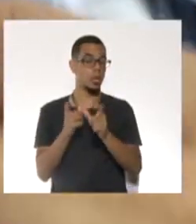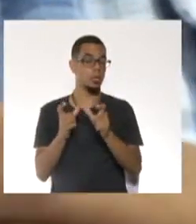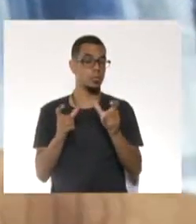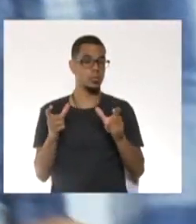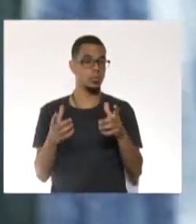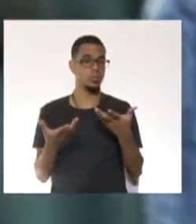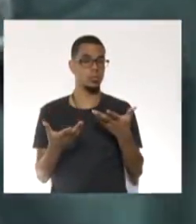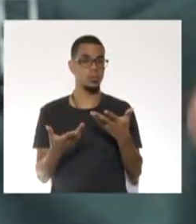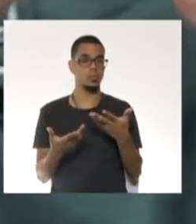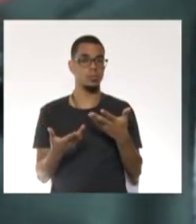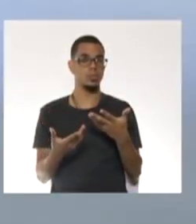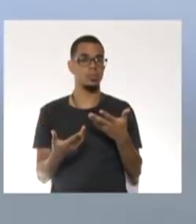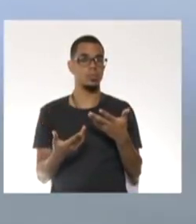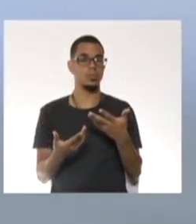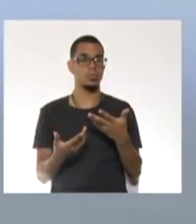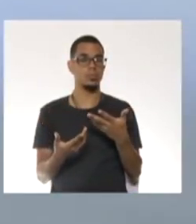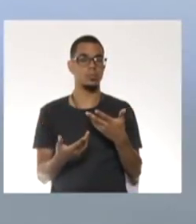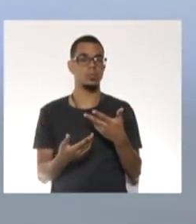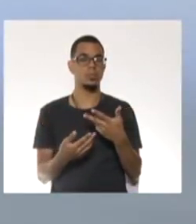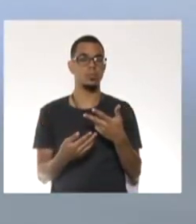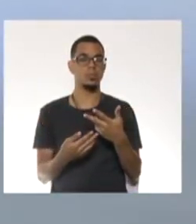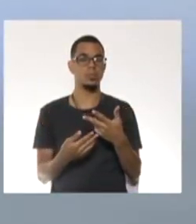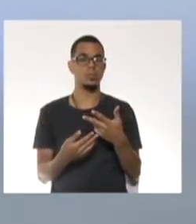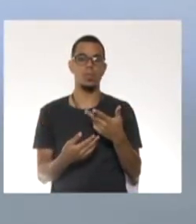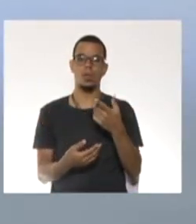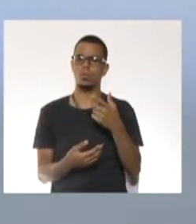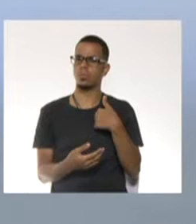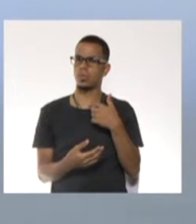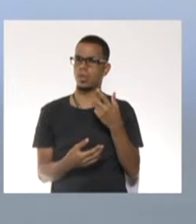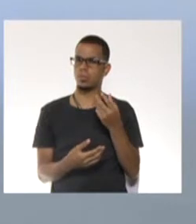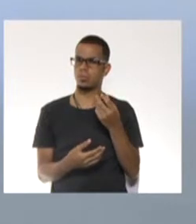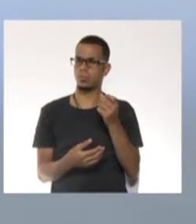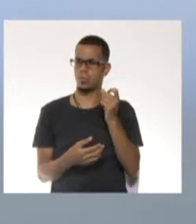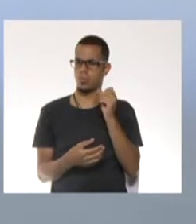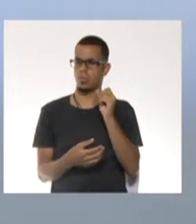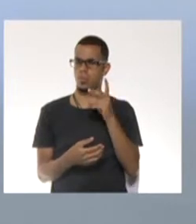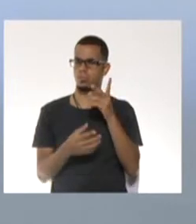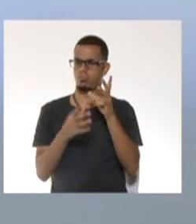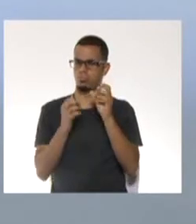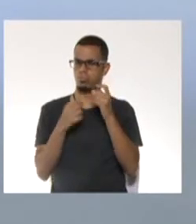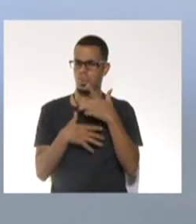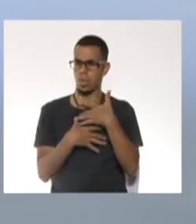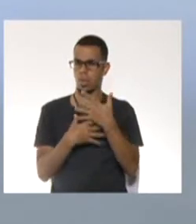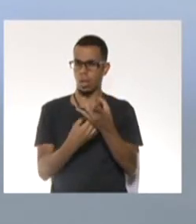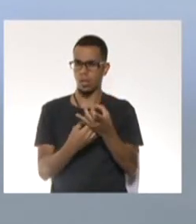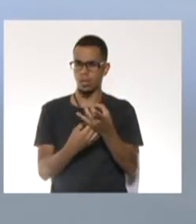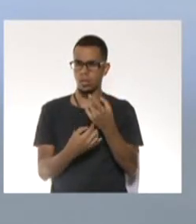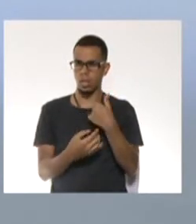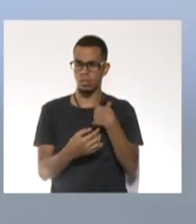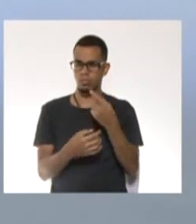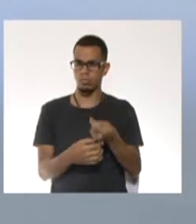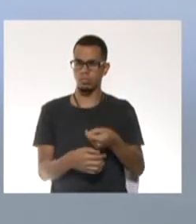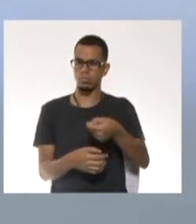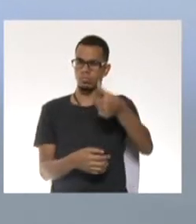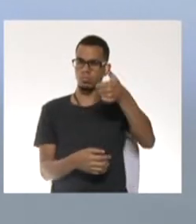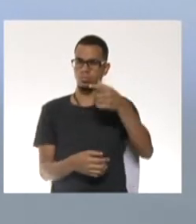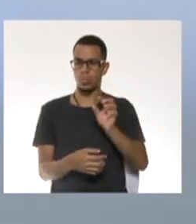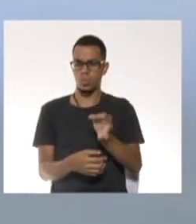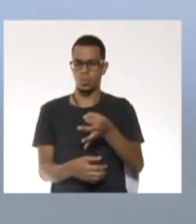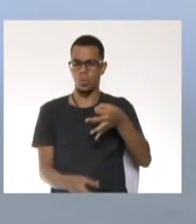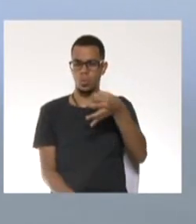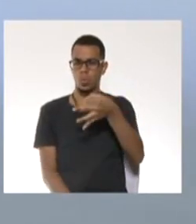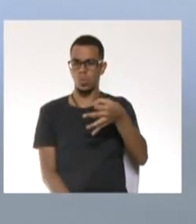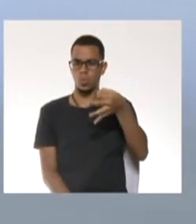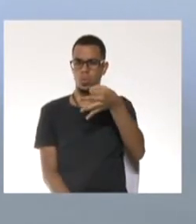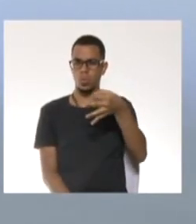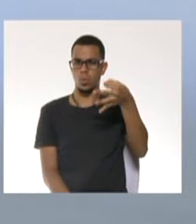vez lo hacemos cotidianamente. Y ustedes se preguntarán, wow, qué interesante, hacía este lanzamiento, hacía esta acción, pero